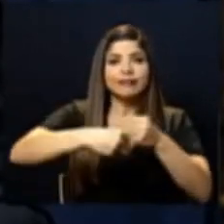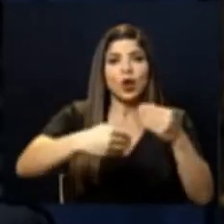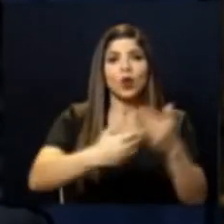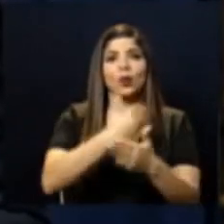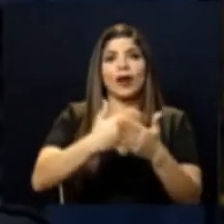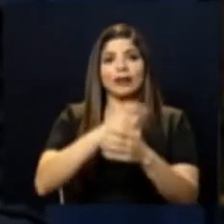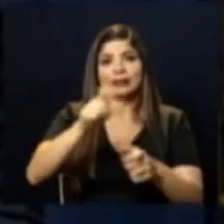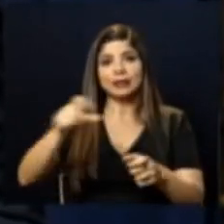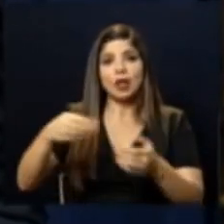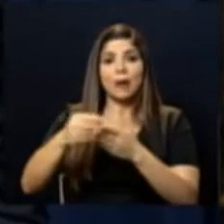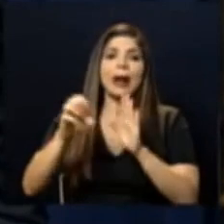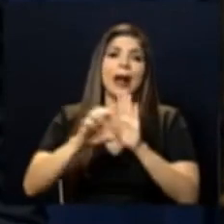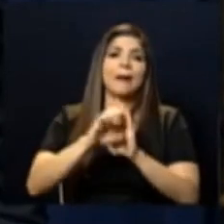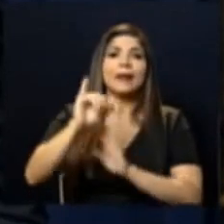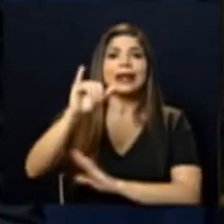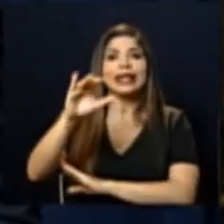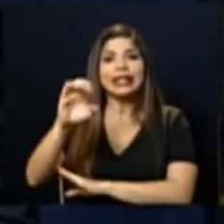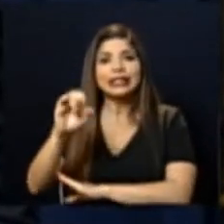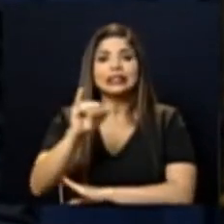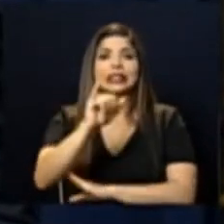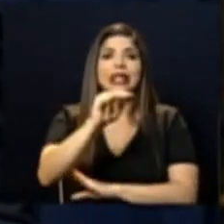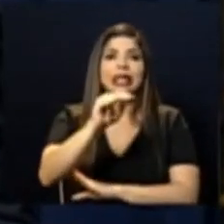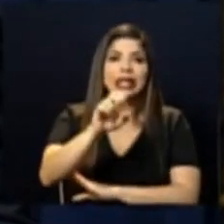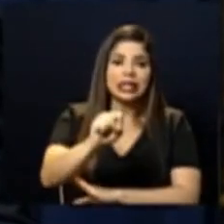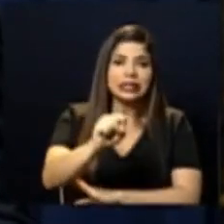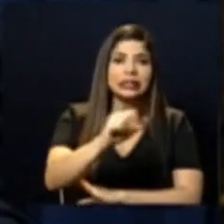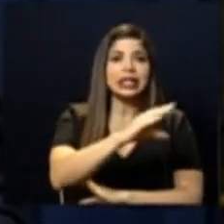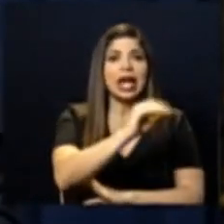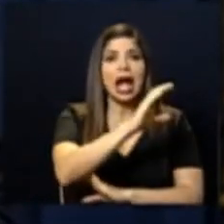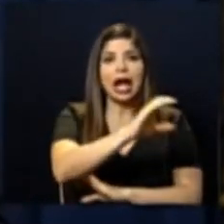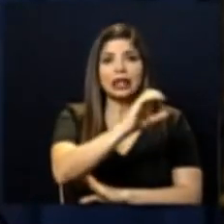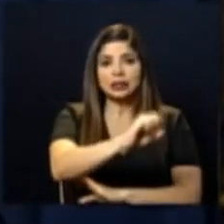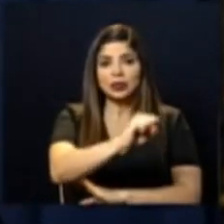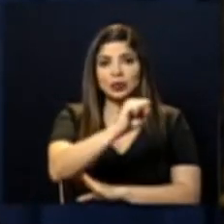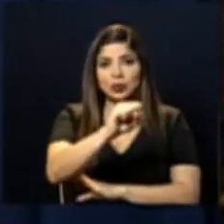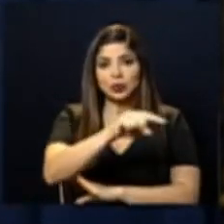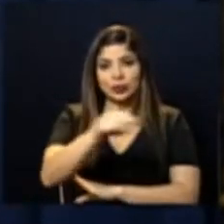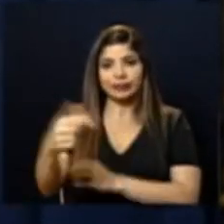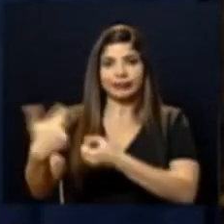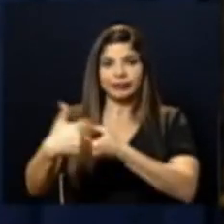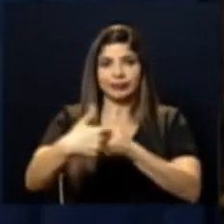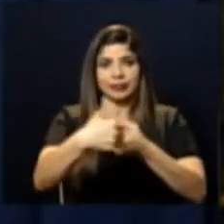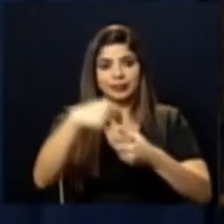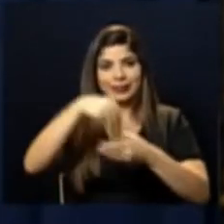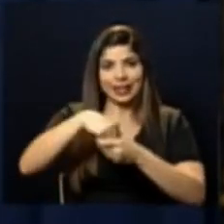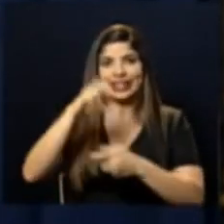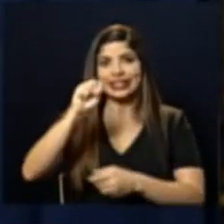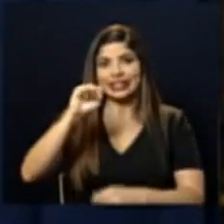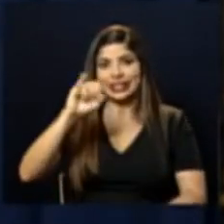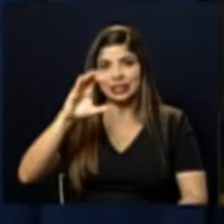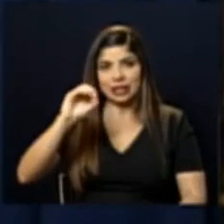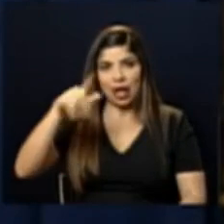compradores como el ICE, el INS y la Caja Costarricense del Seguro Social.